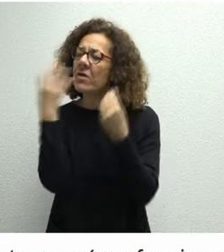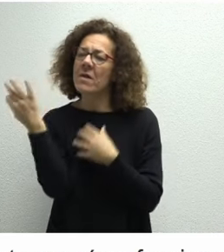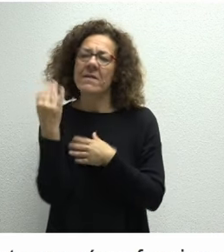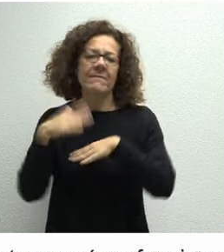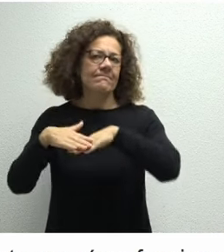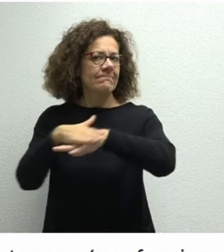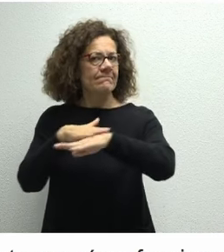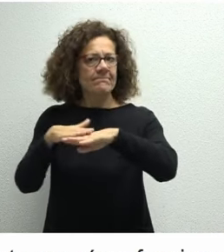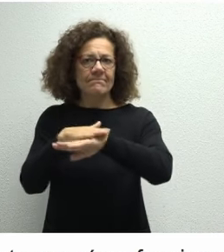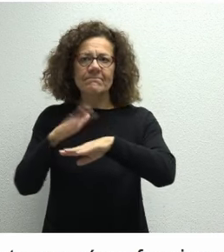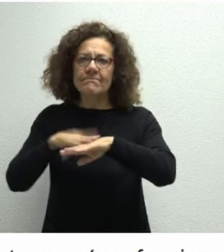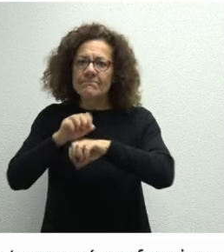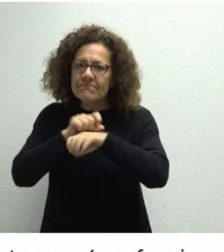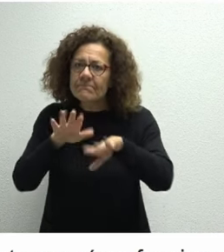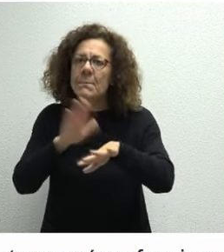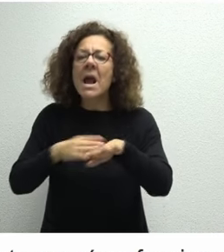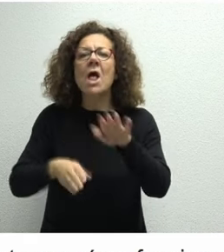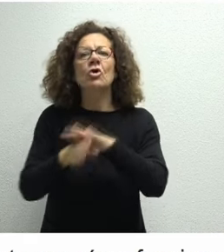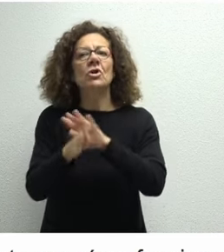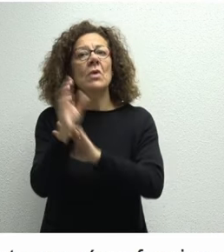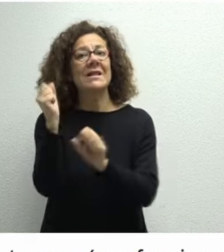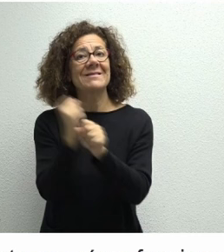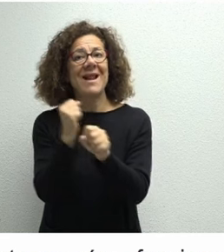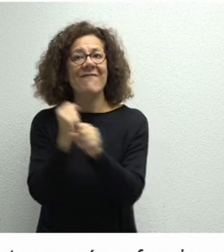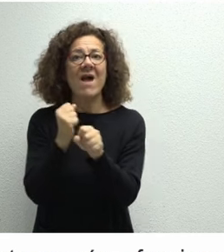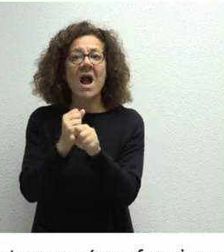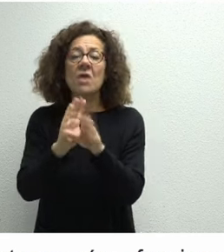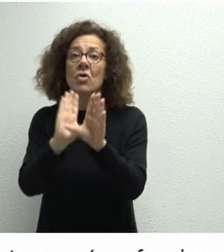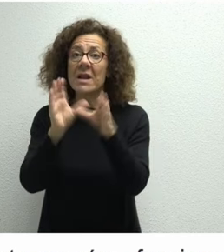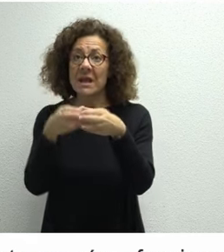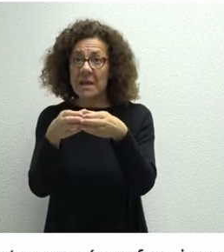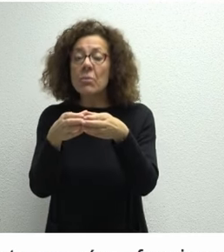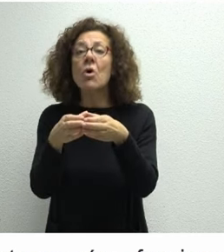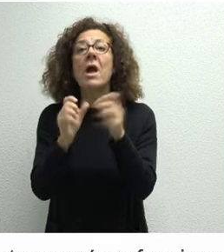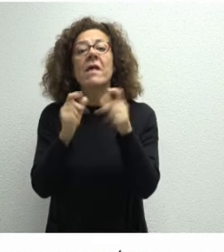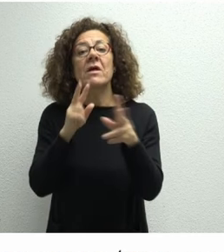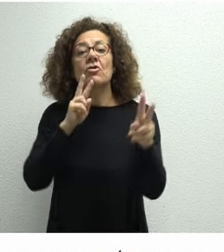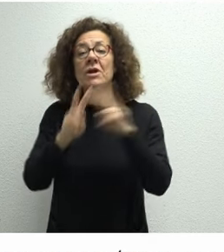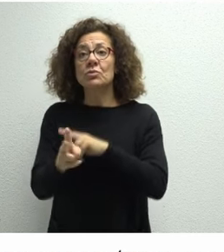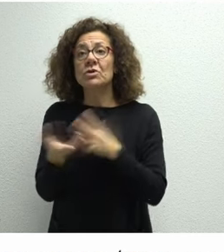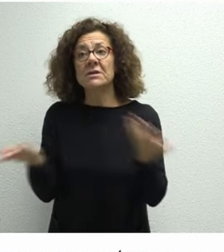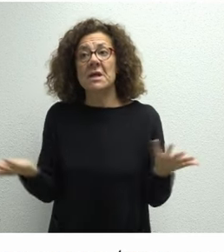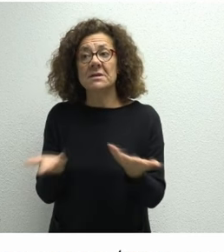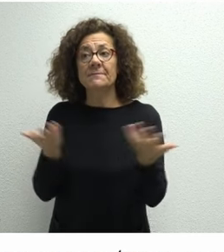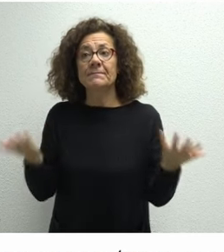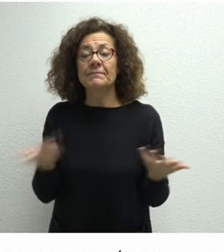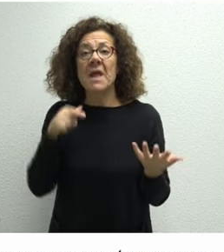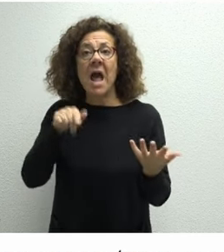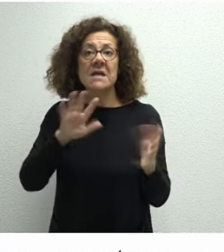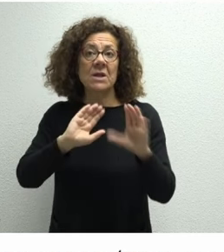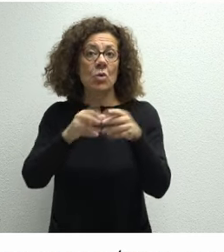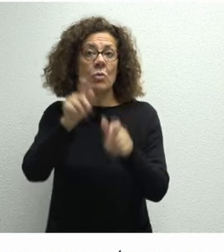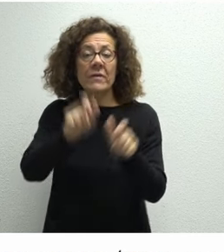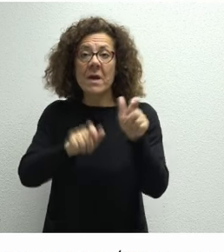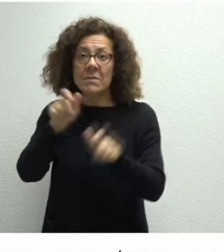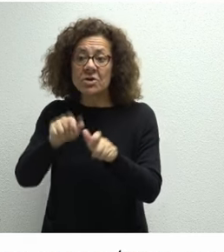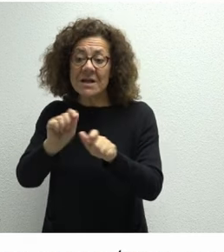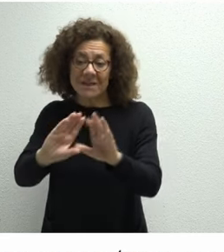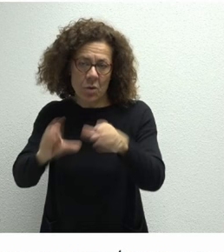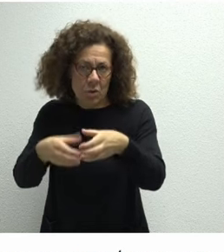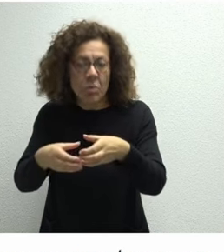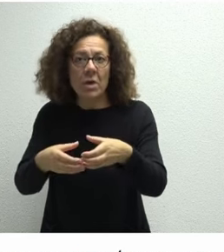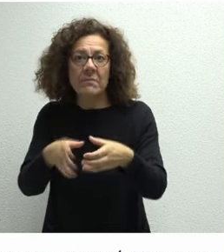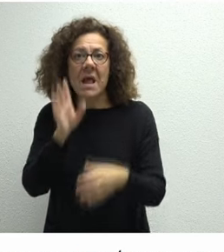fundamental para que podamos seguir no trabajando en equipo y dando respuesta No pues a a este grupo de personas este colectivo